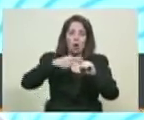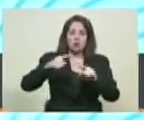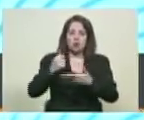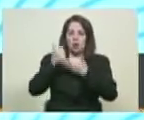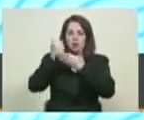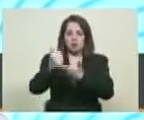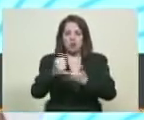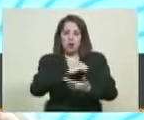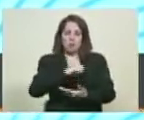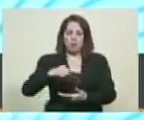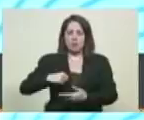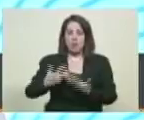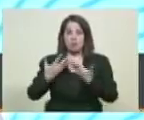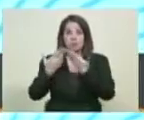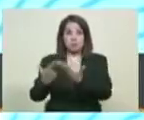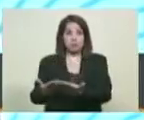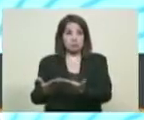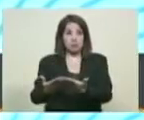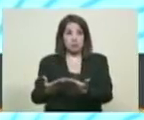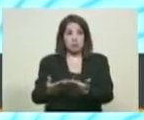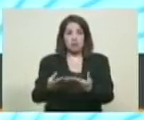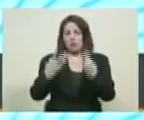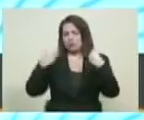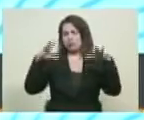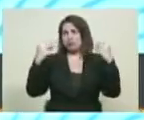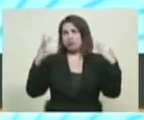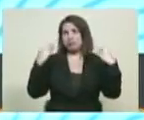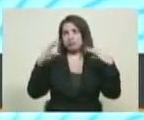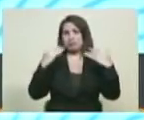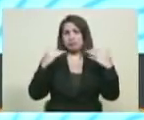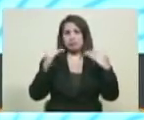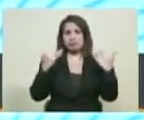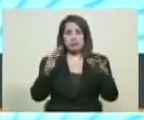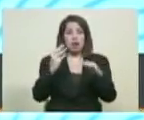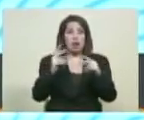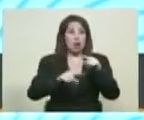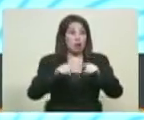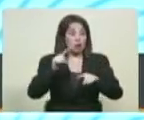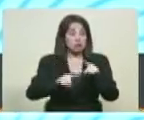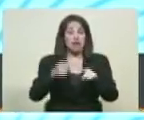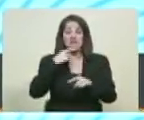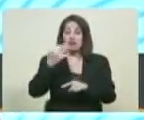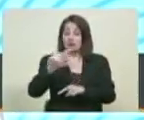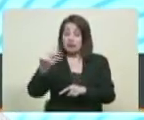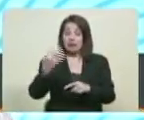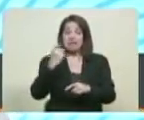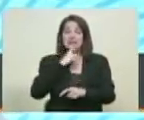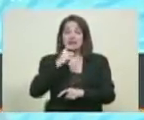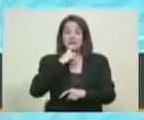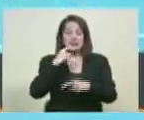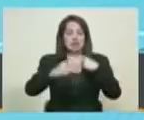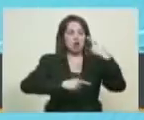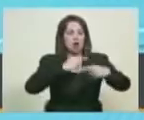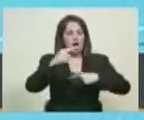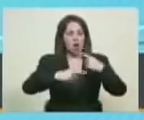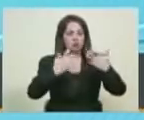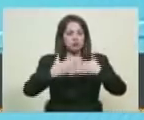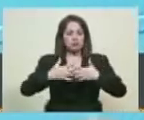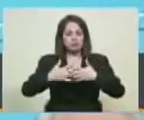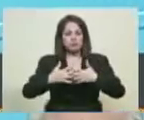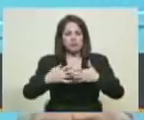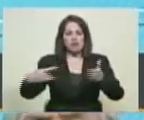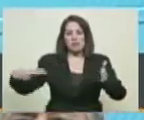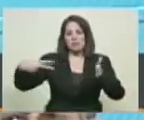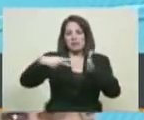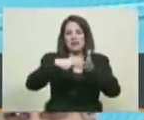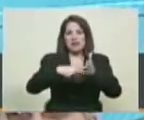los privados, donde hay de todo. Efectivamente es verdad, presidente, que ellos ahorita tienen dificultad con cauchos y con baterías y con el